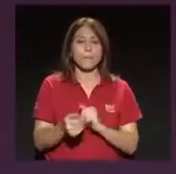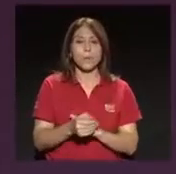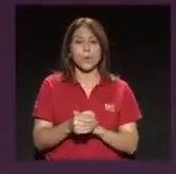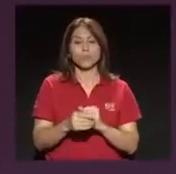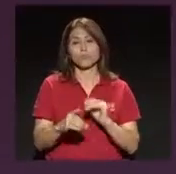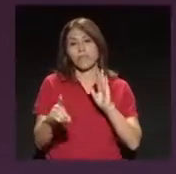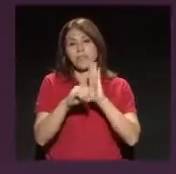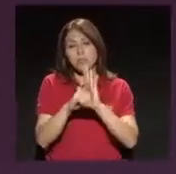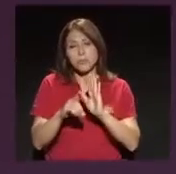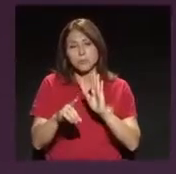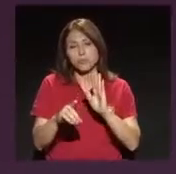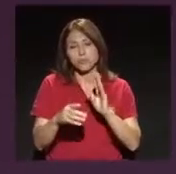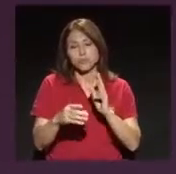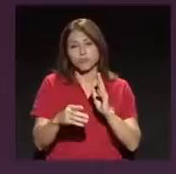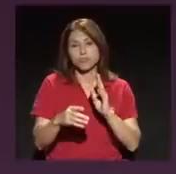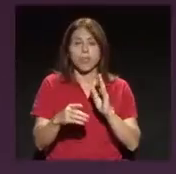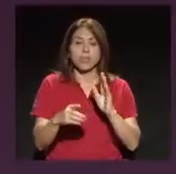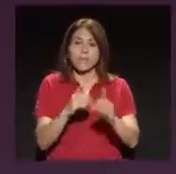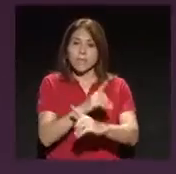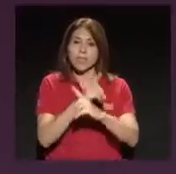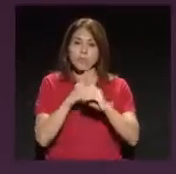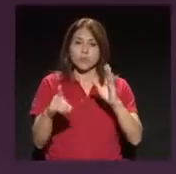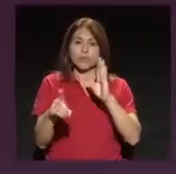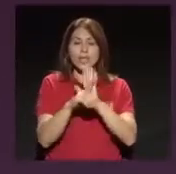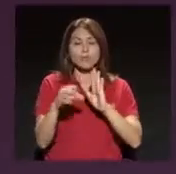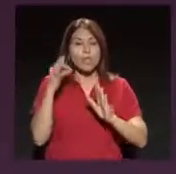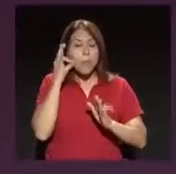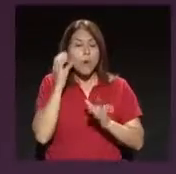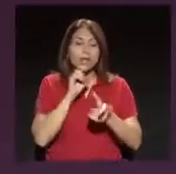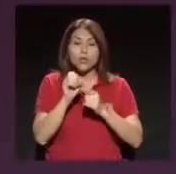de las mujeres o los derechos sexuales reproductivos o